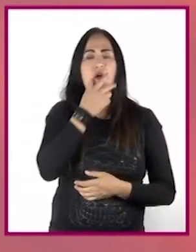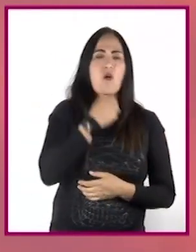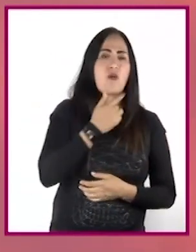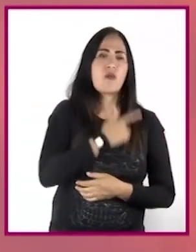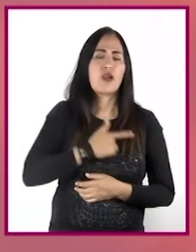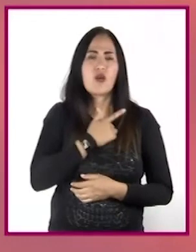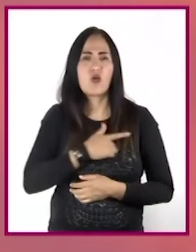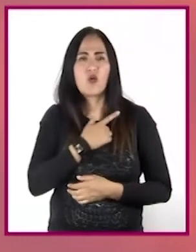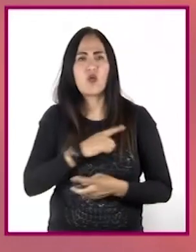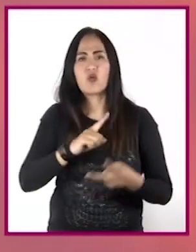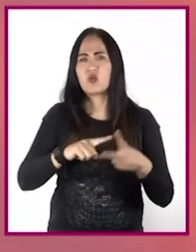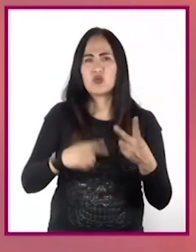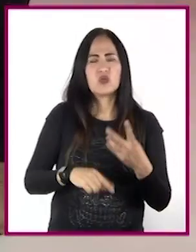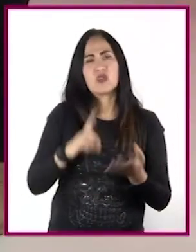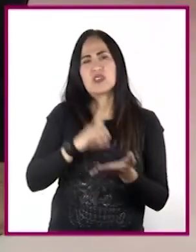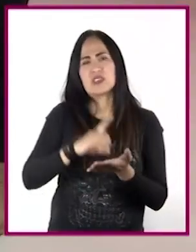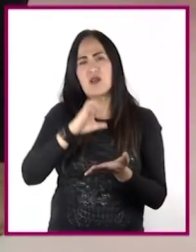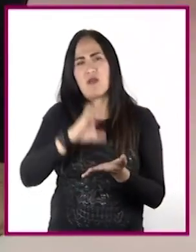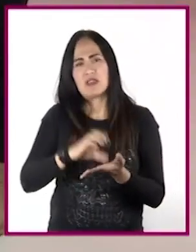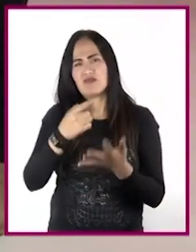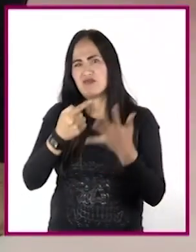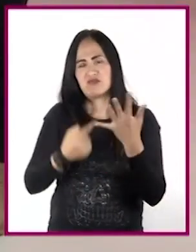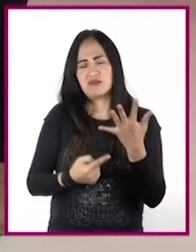preferencia, origen étnico, discapacidad.